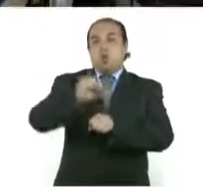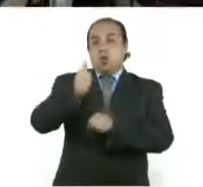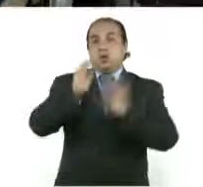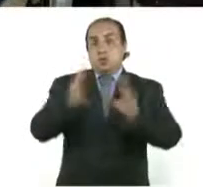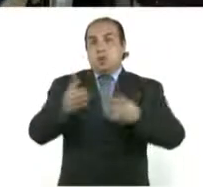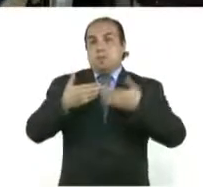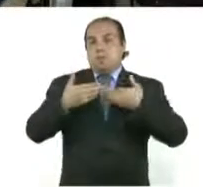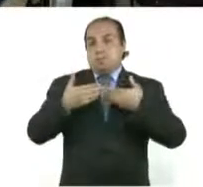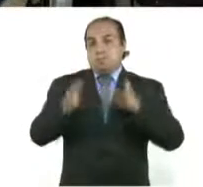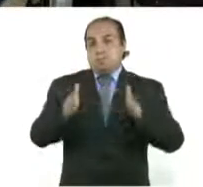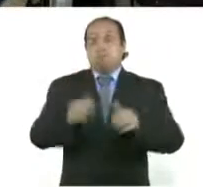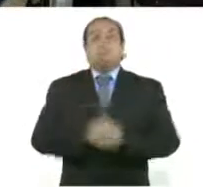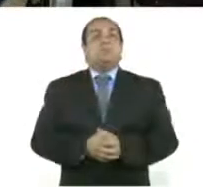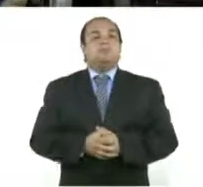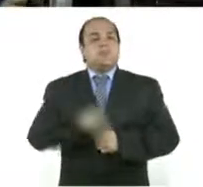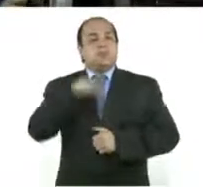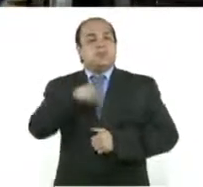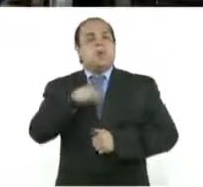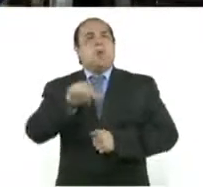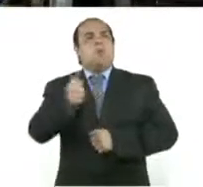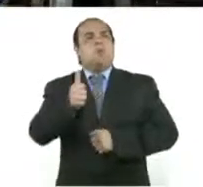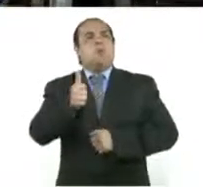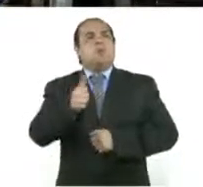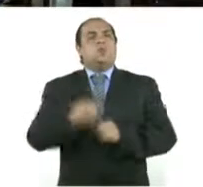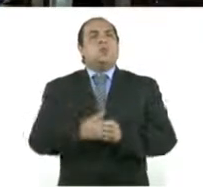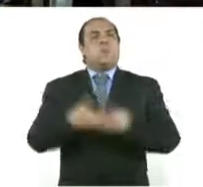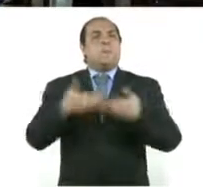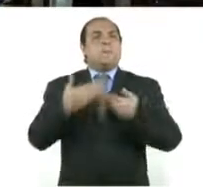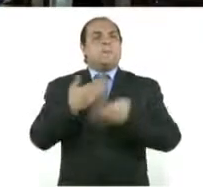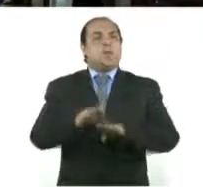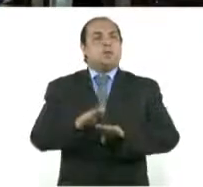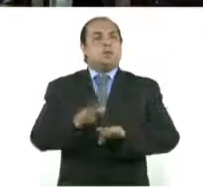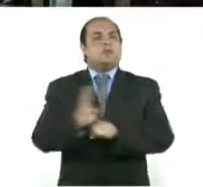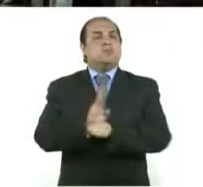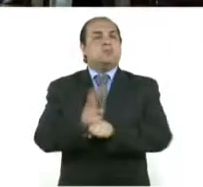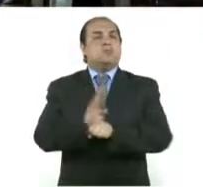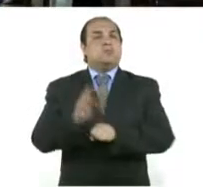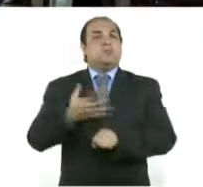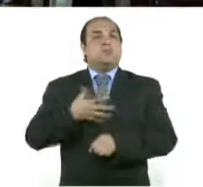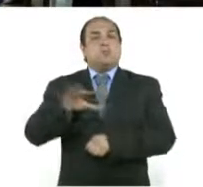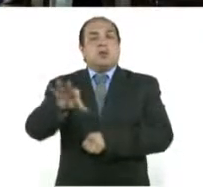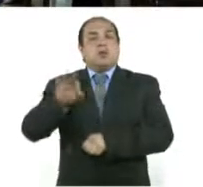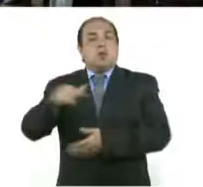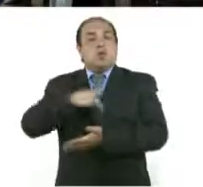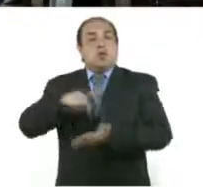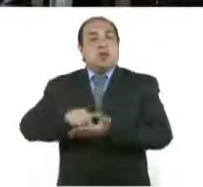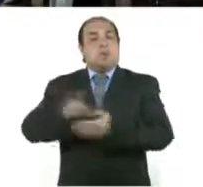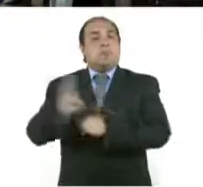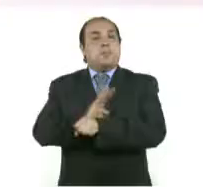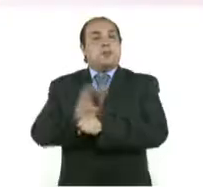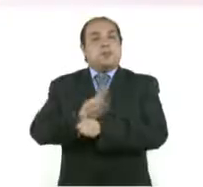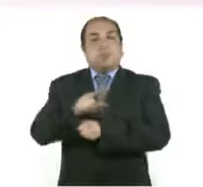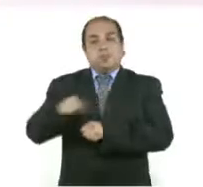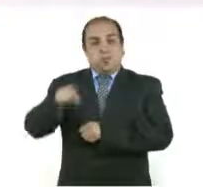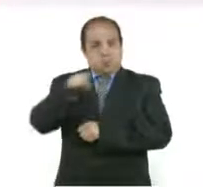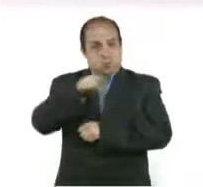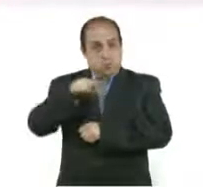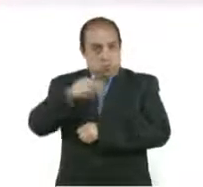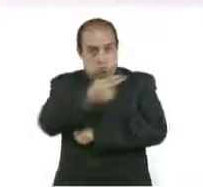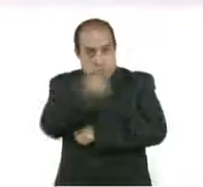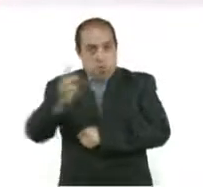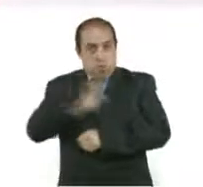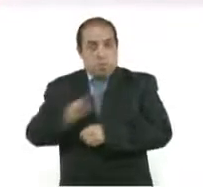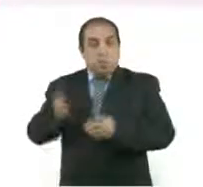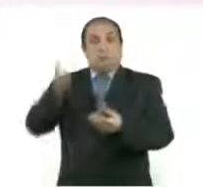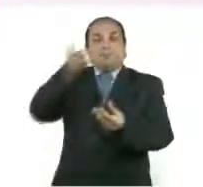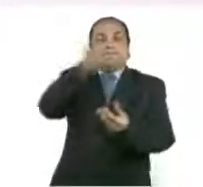operación. En estas 11 sucursales, ustedes van a poder encontrar un módulo de bienestar donde pueden acudir a realizar cualquier trámite de